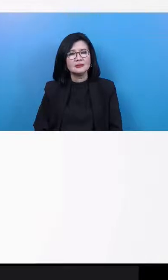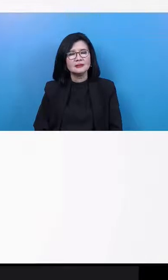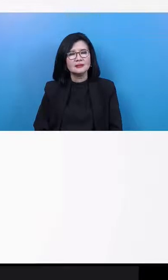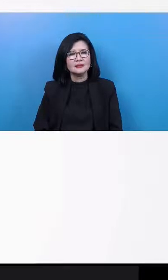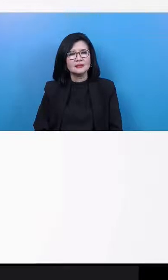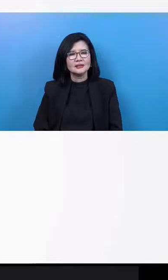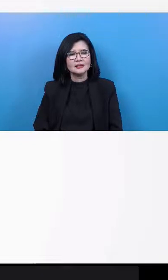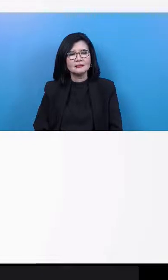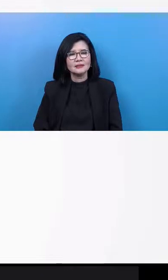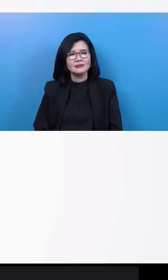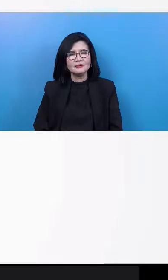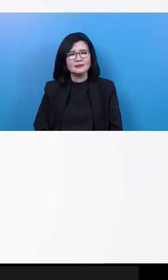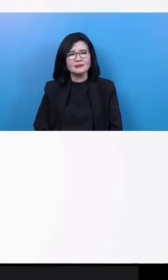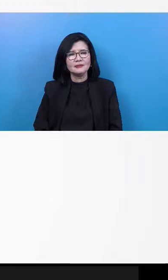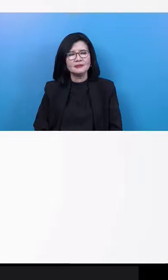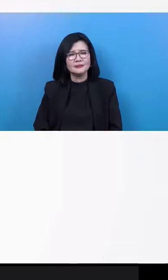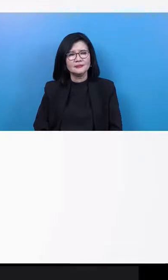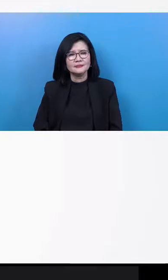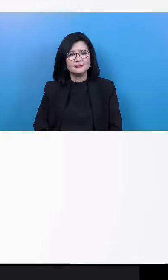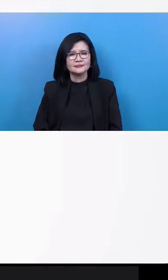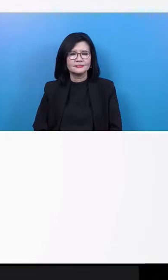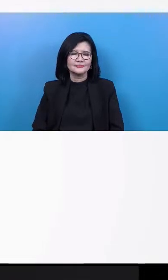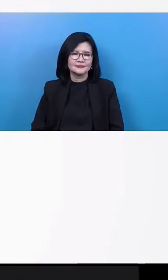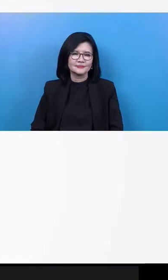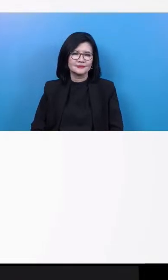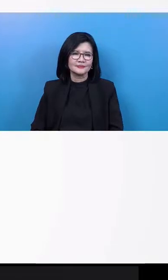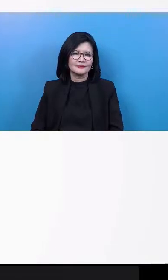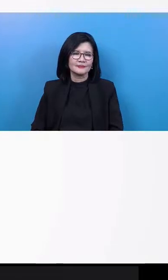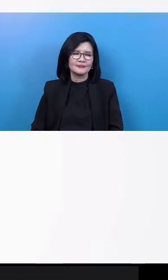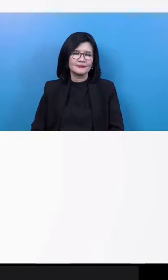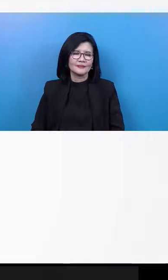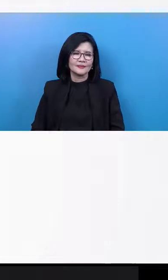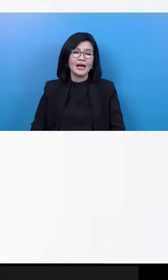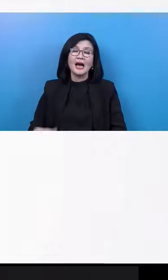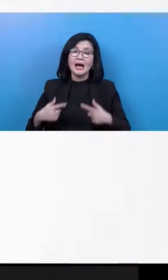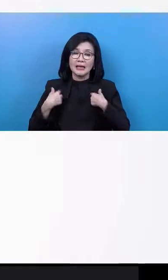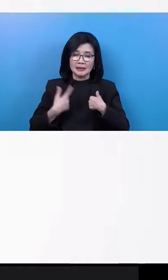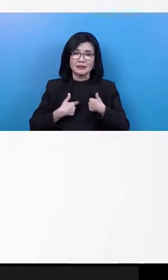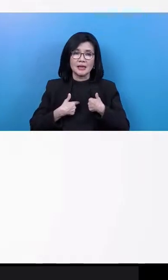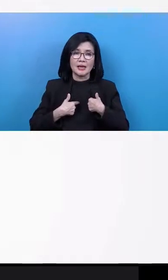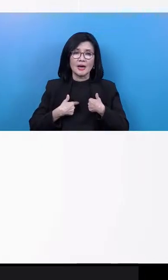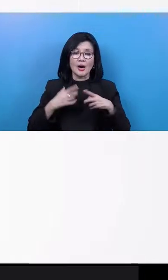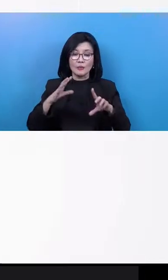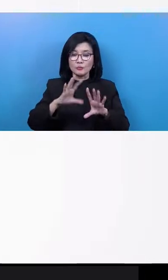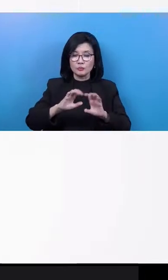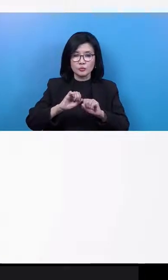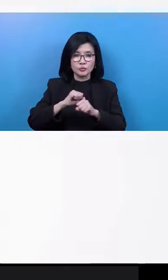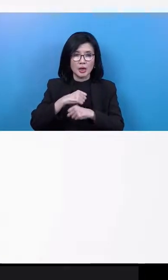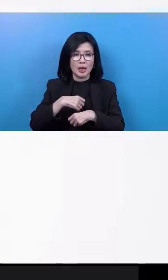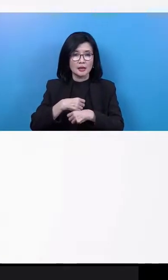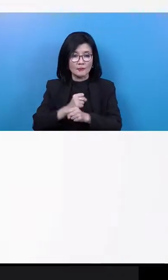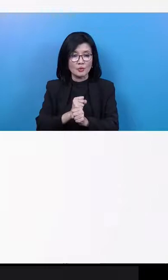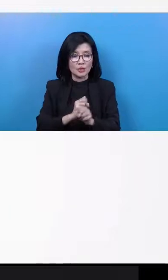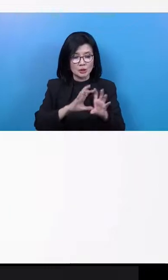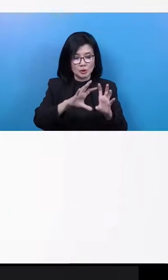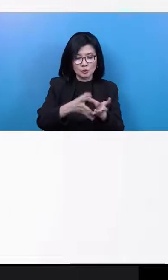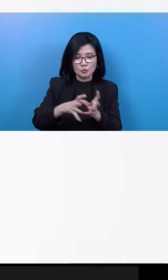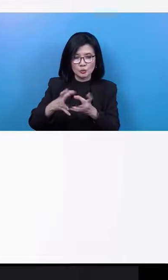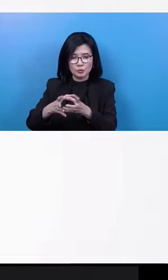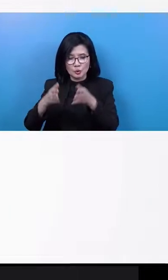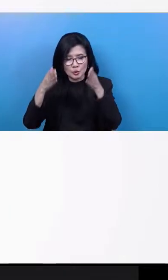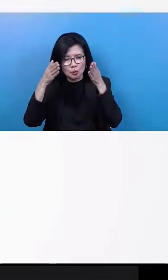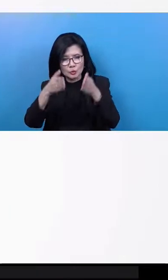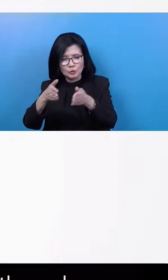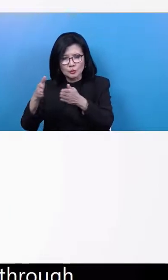grupos especializados en nuestros países que nos permitan también tener esas capacidades instaladas.